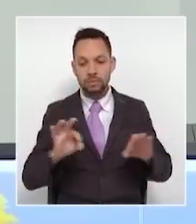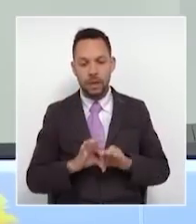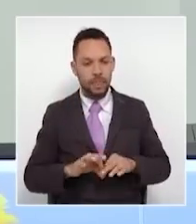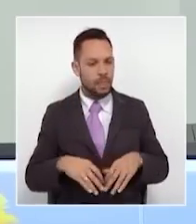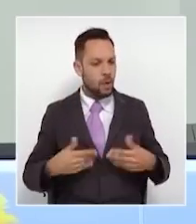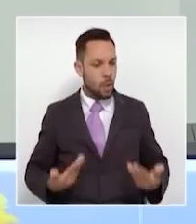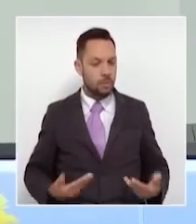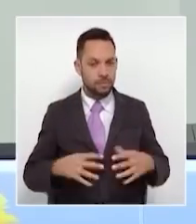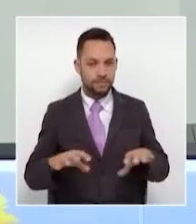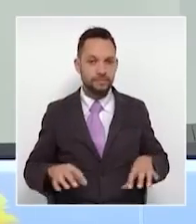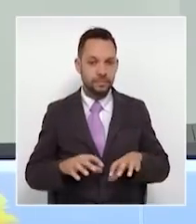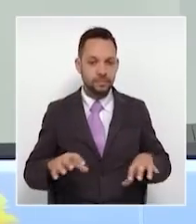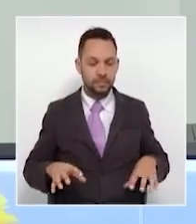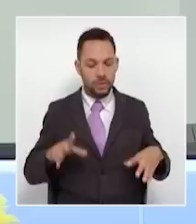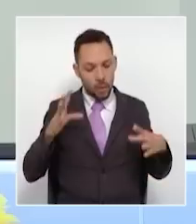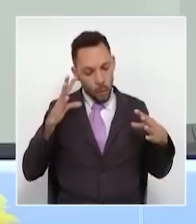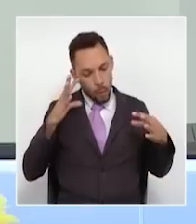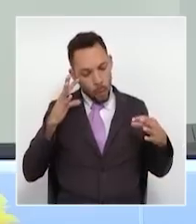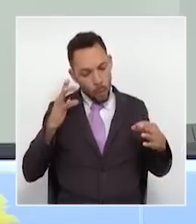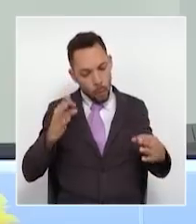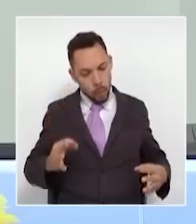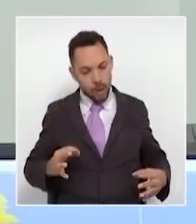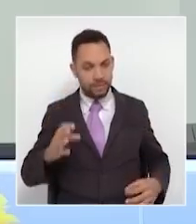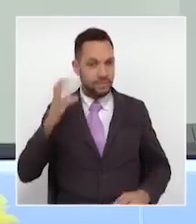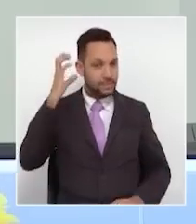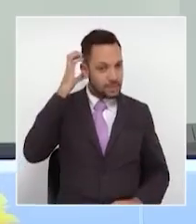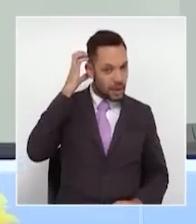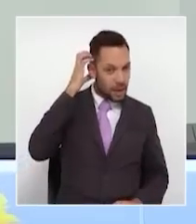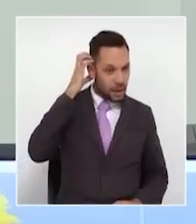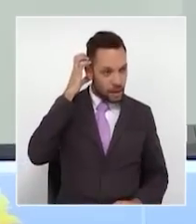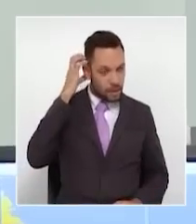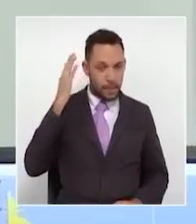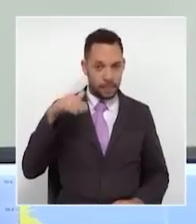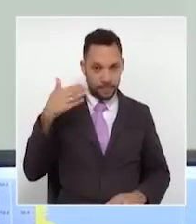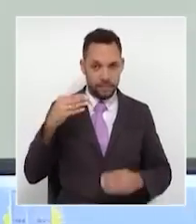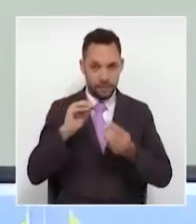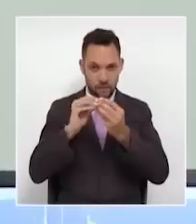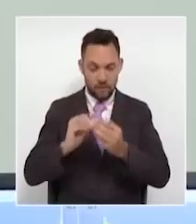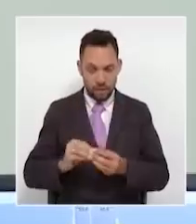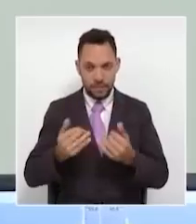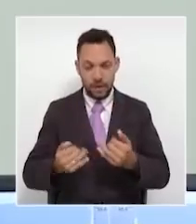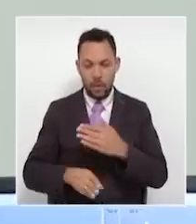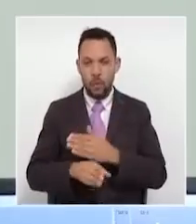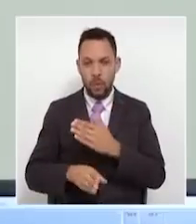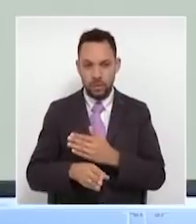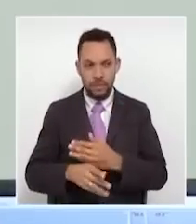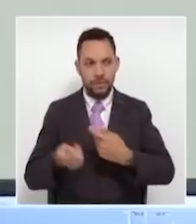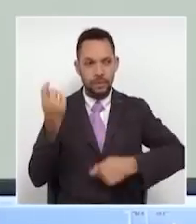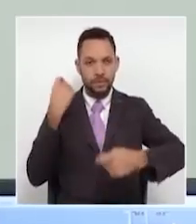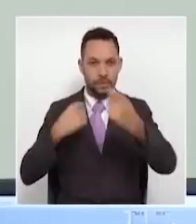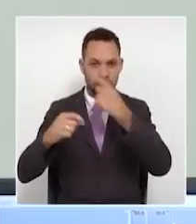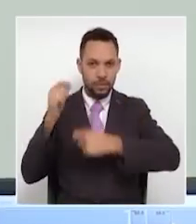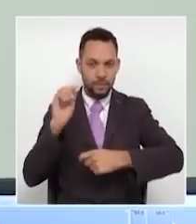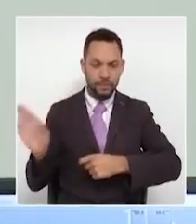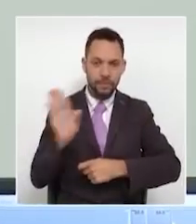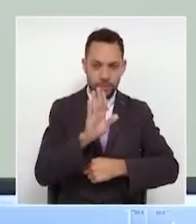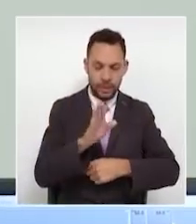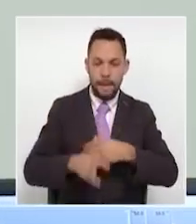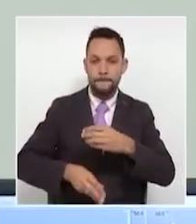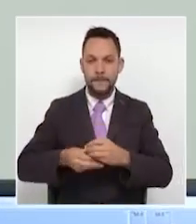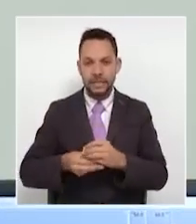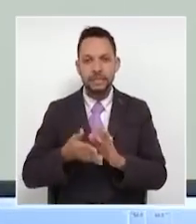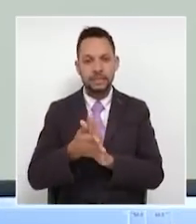estado de nuestro de nuestro cerebro entonces más adelante vamos a continuar con los comerciales y les vamos a seguir explicando